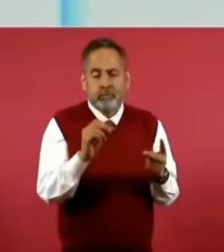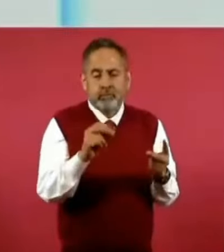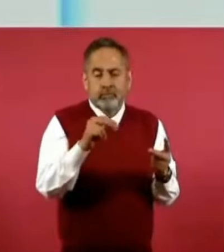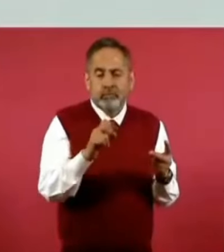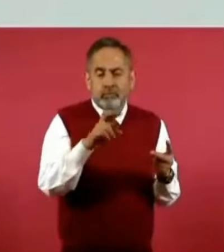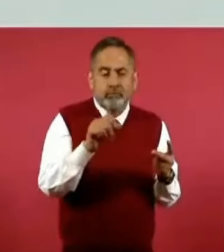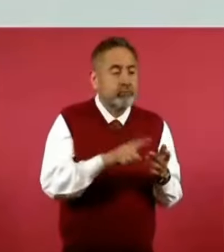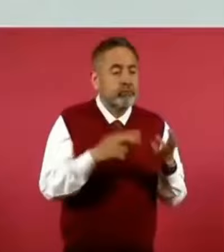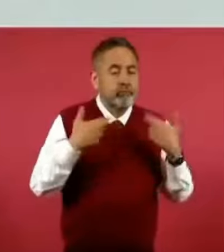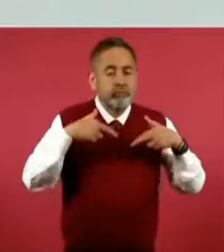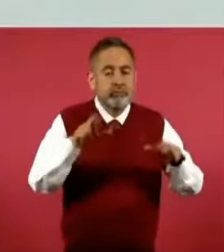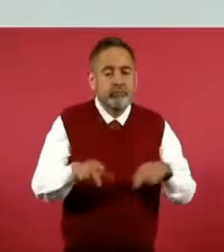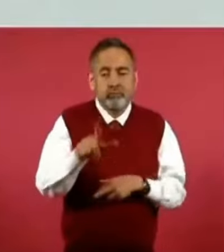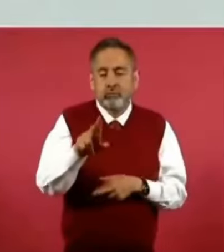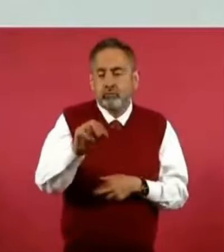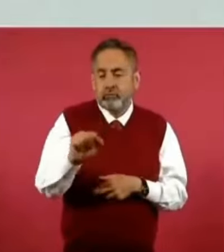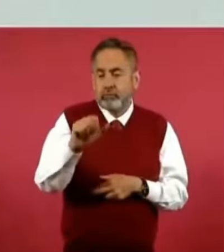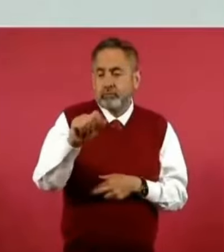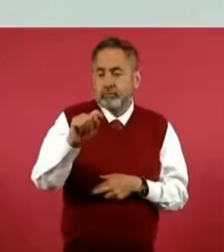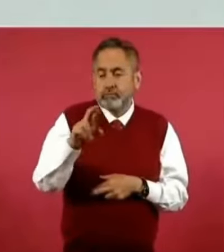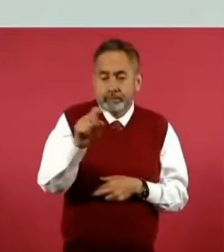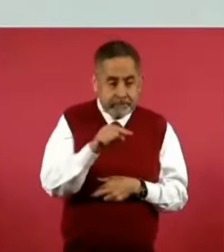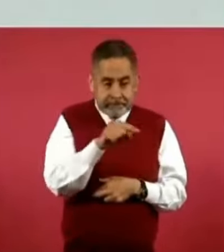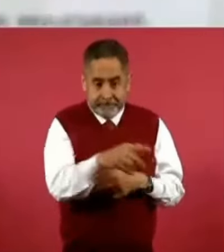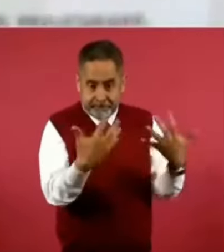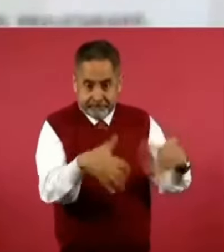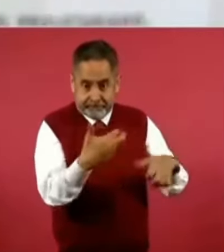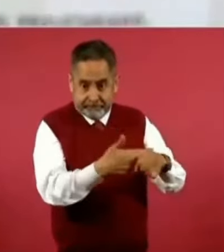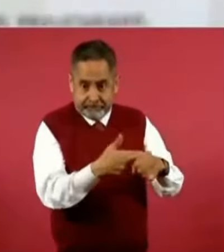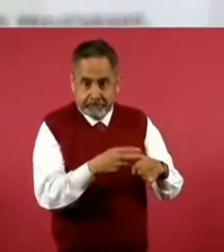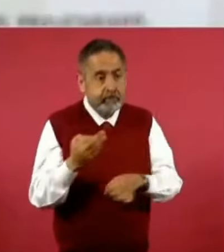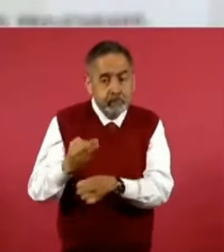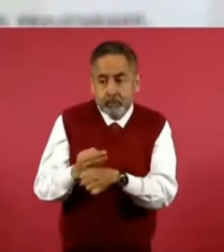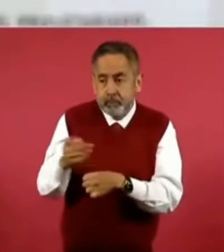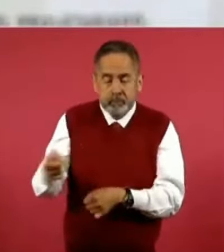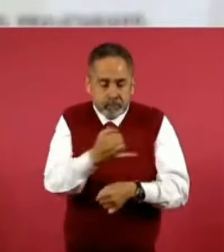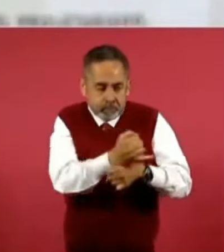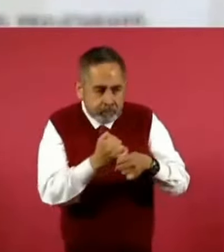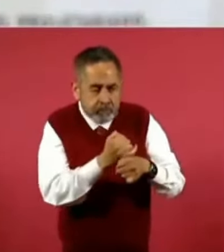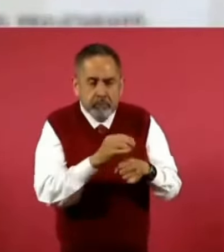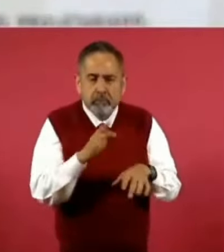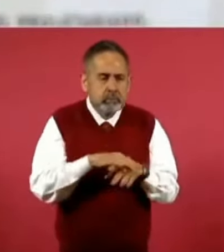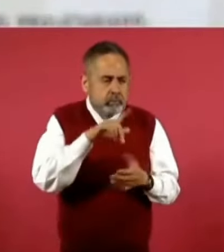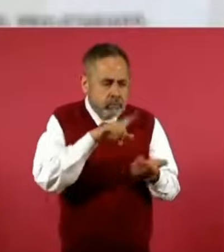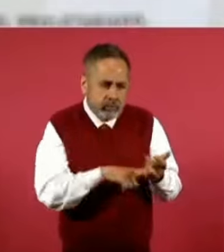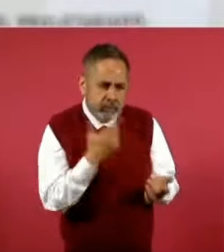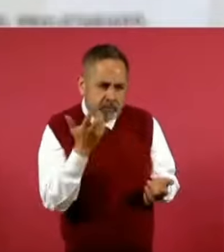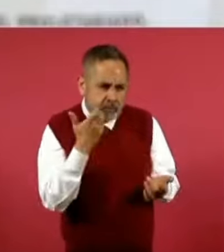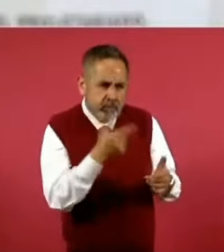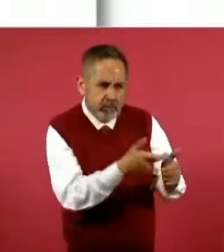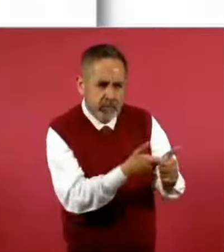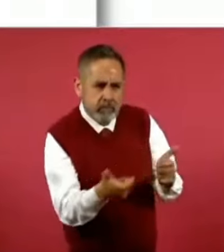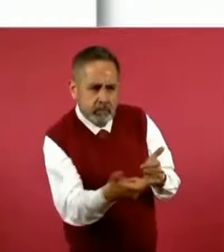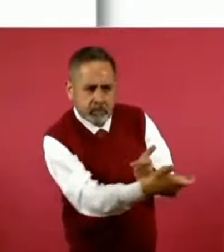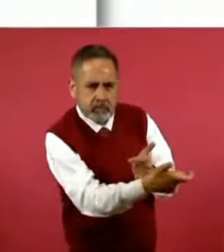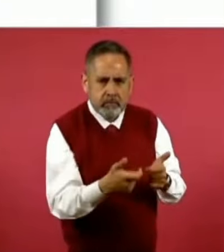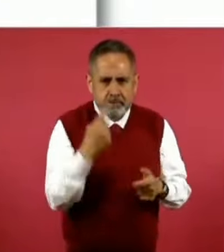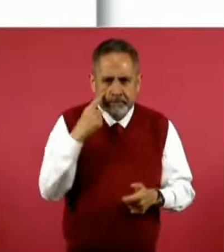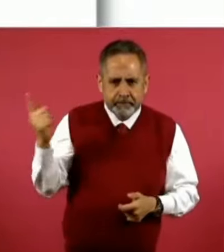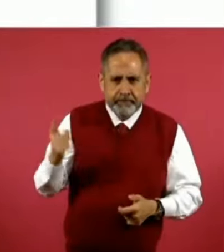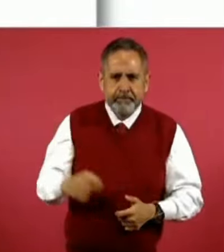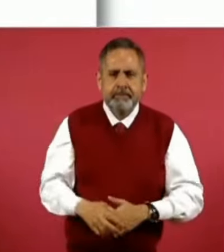Luis Andrés Holzer Neumann. Esta empresa es investigada por triangulación de recursos por más de 6 millones de pesos.